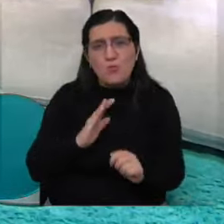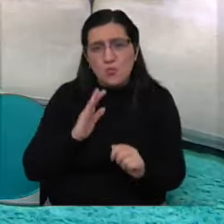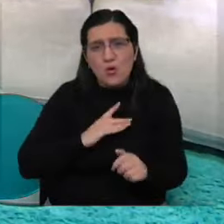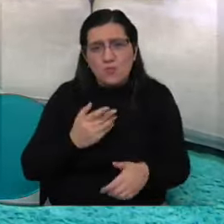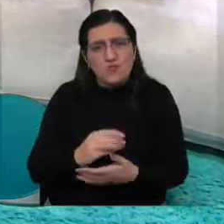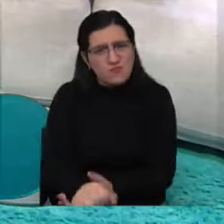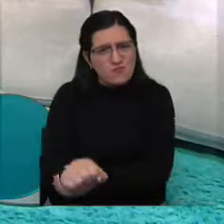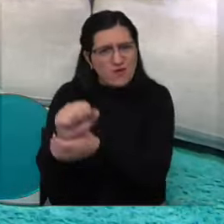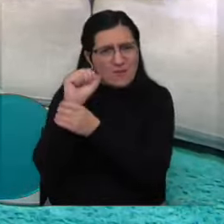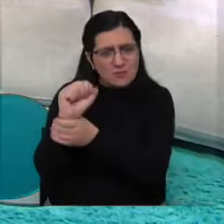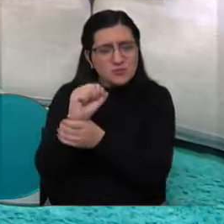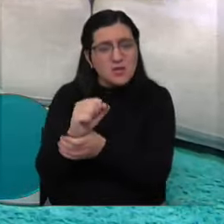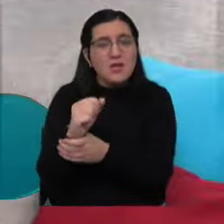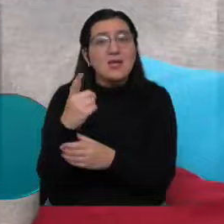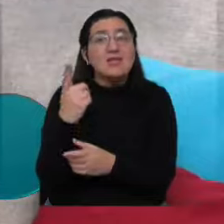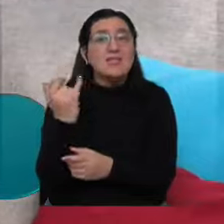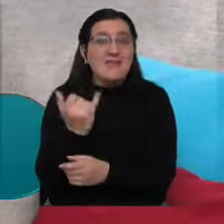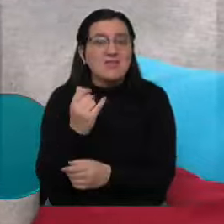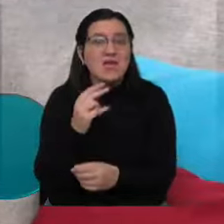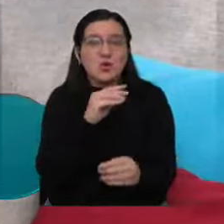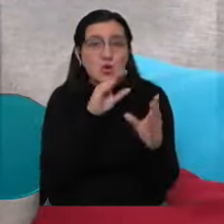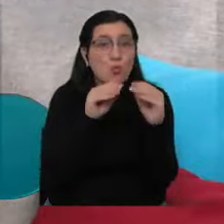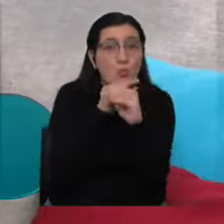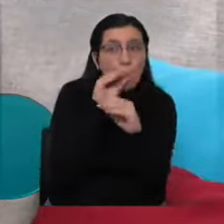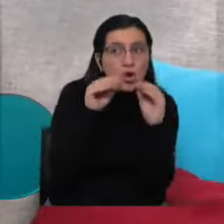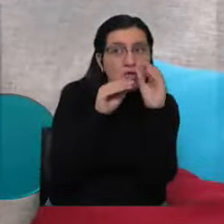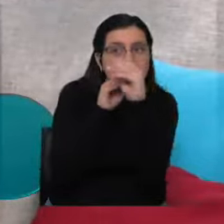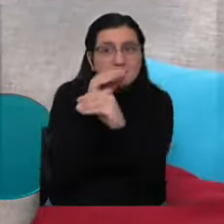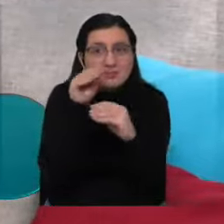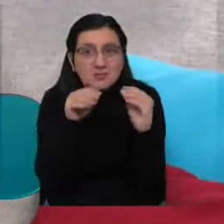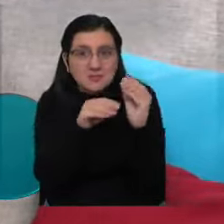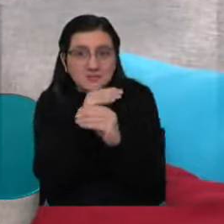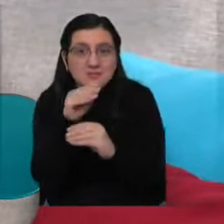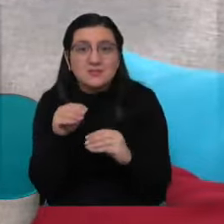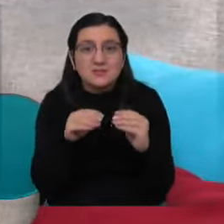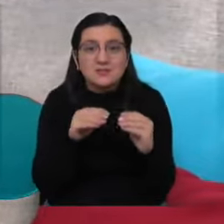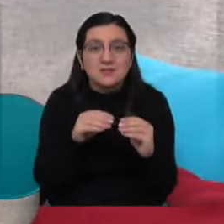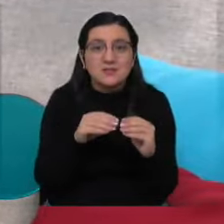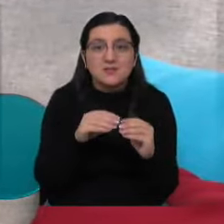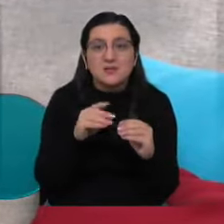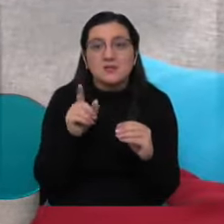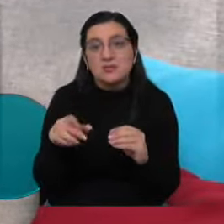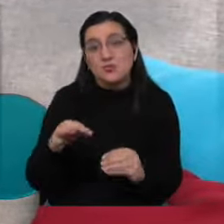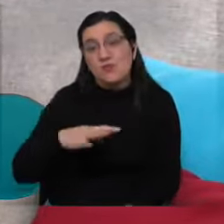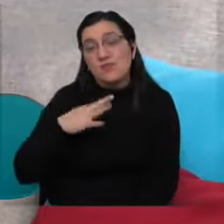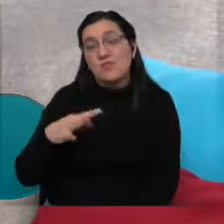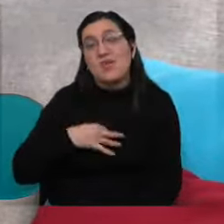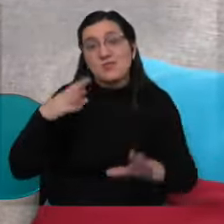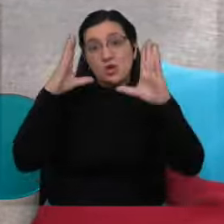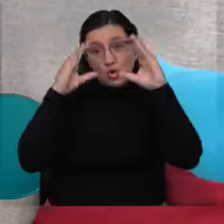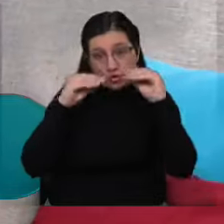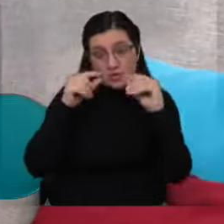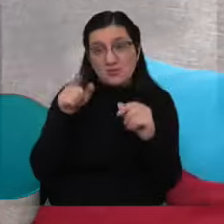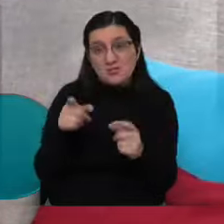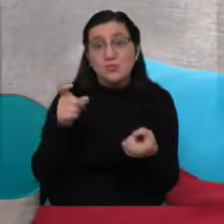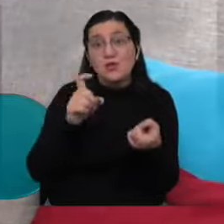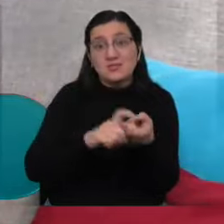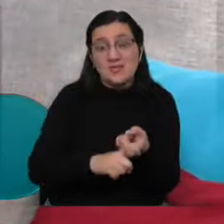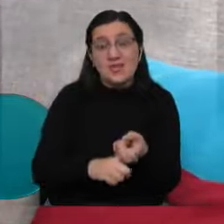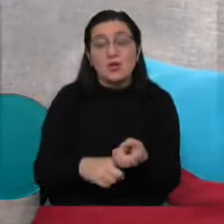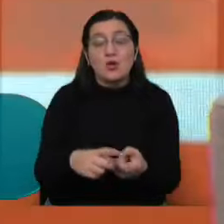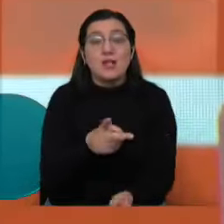y estaban los rumores también al ser muy linda además de de de los ataques y los cielos de de su vida nocturna porque ella estuvo casada con Este